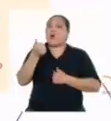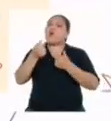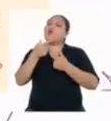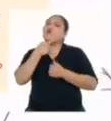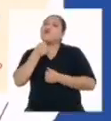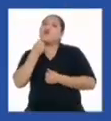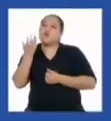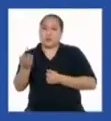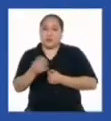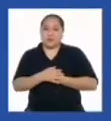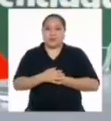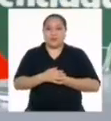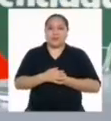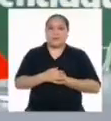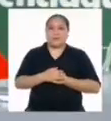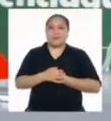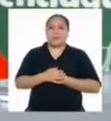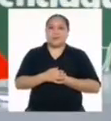preferencias.